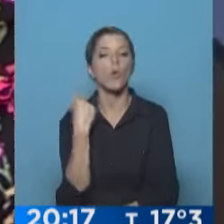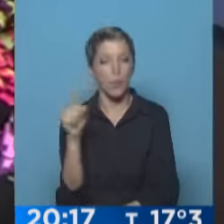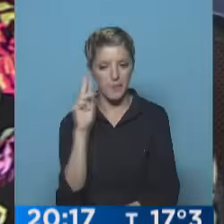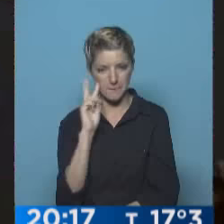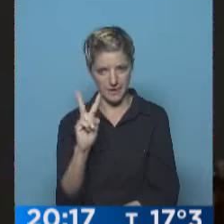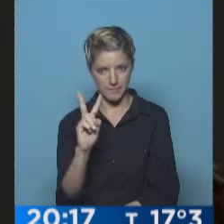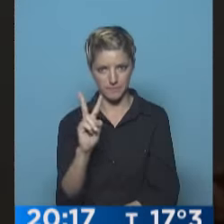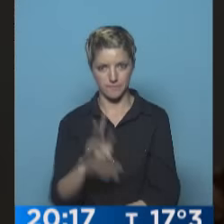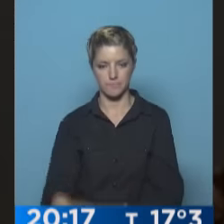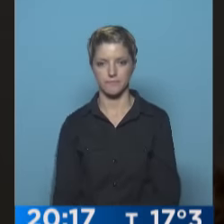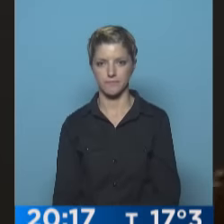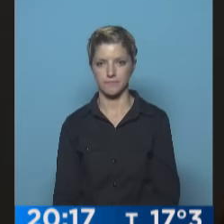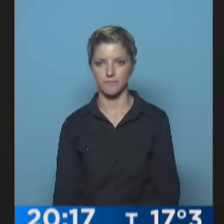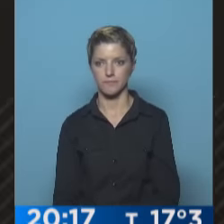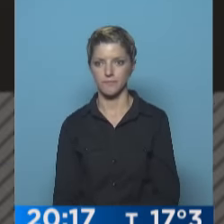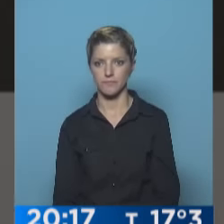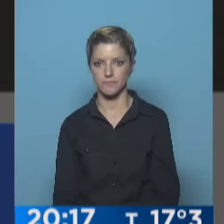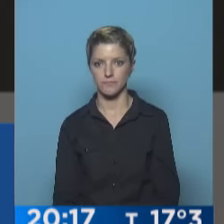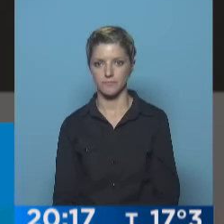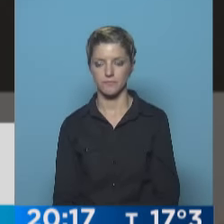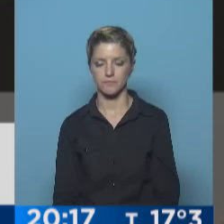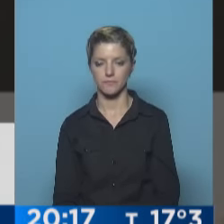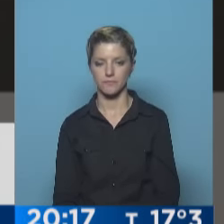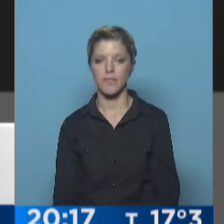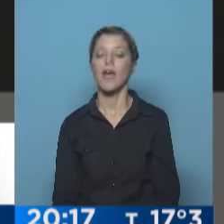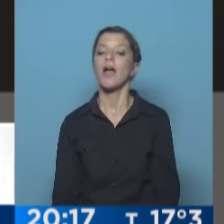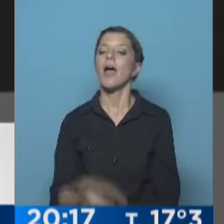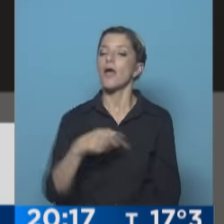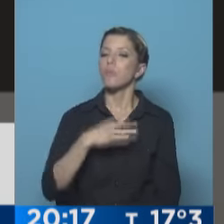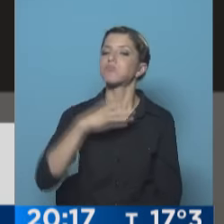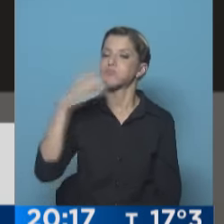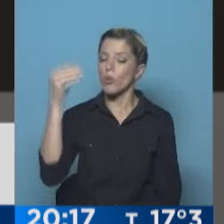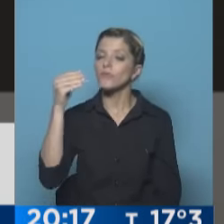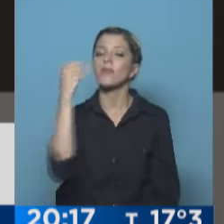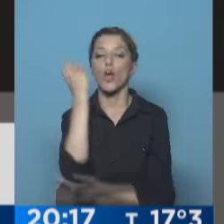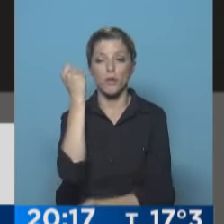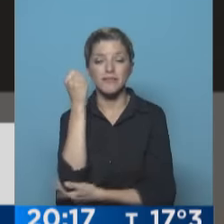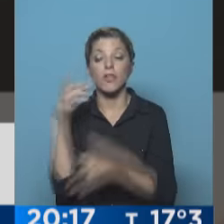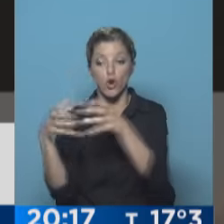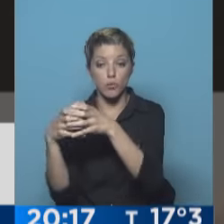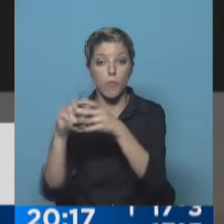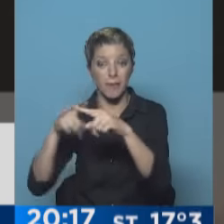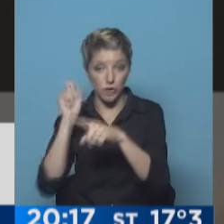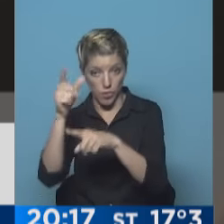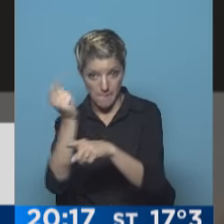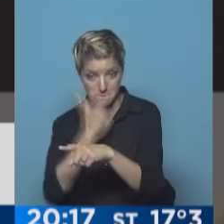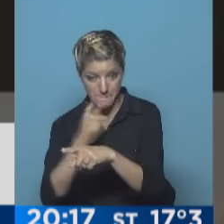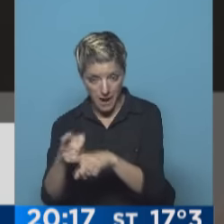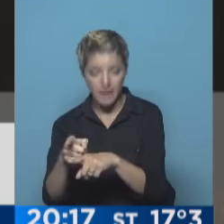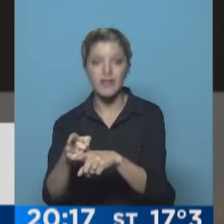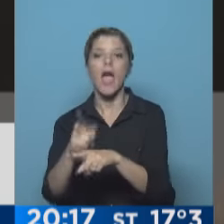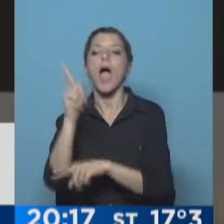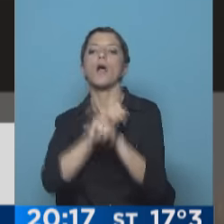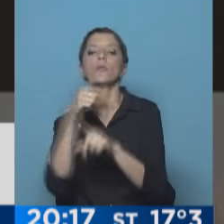vemos. No es la primera vez que a los economistas del PRO y asesores con decisión política de Mauricio Macri se les